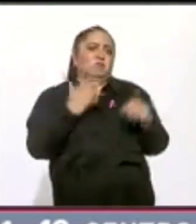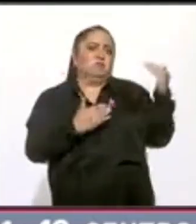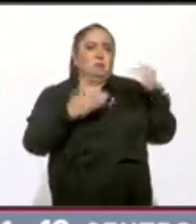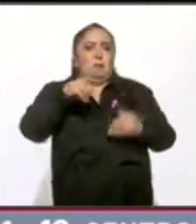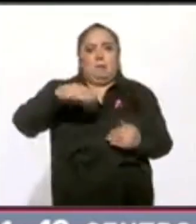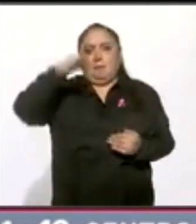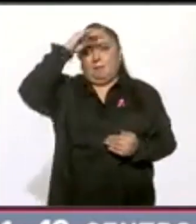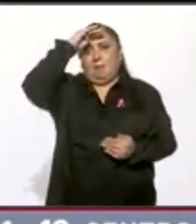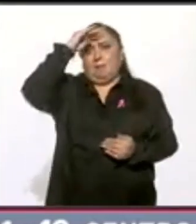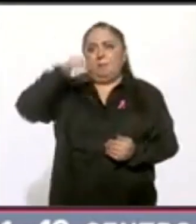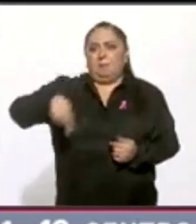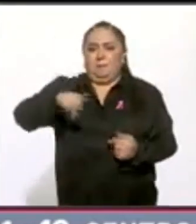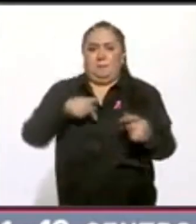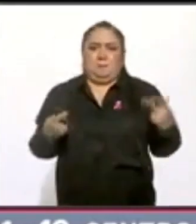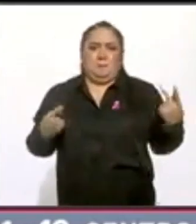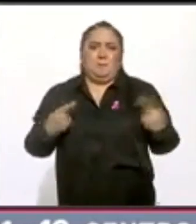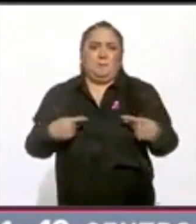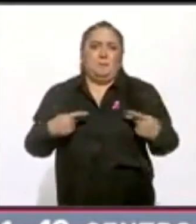que uno